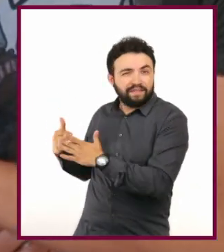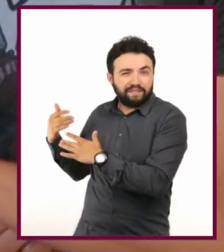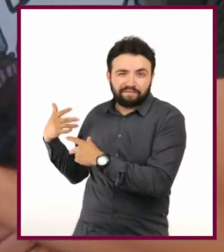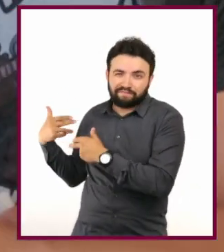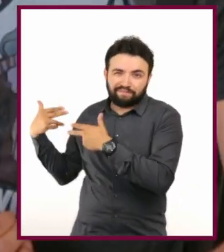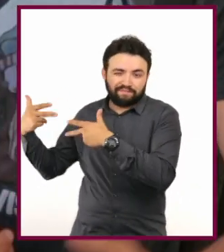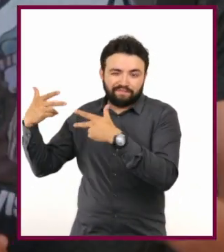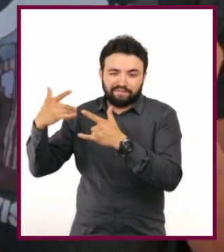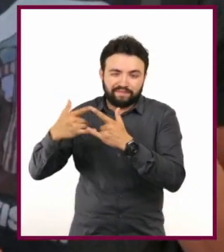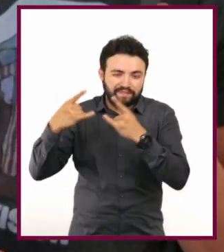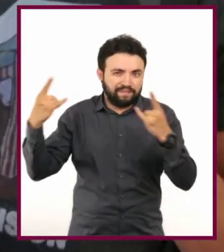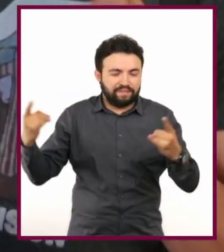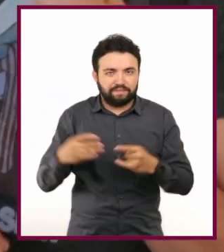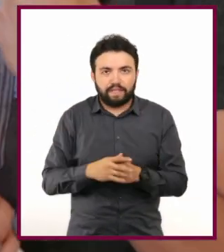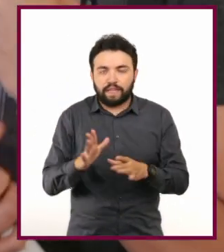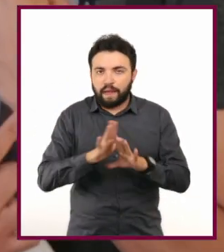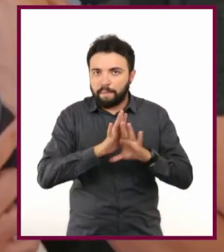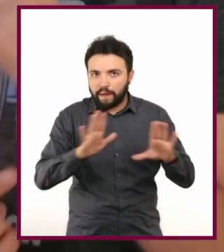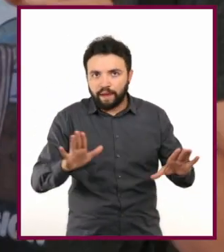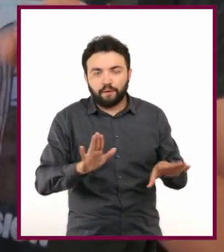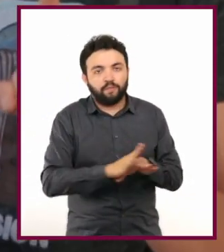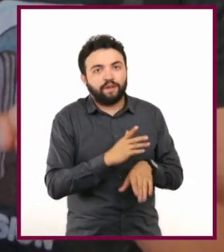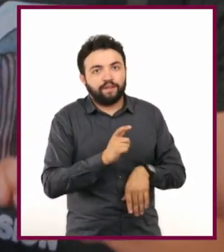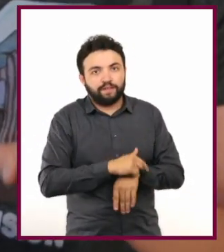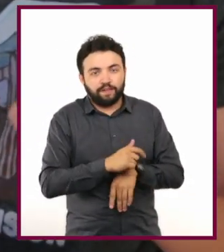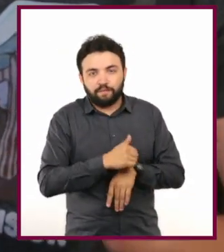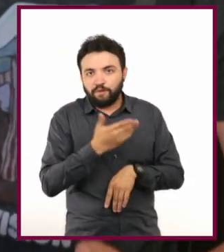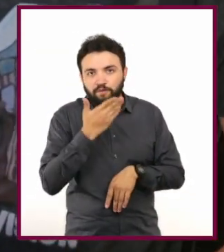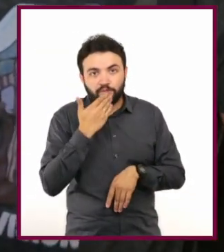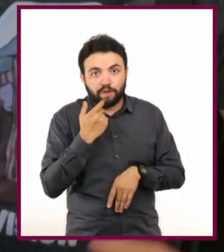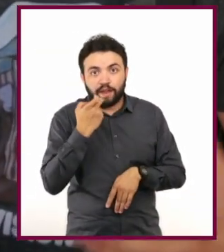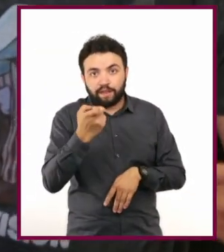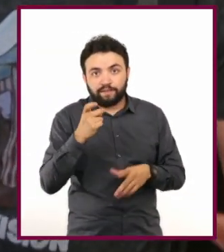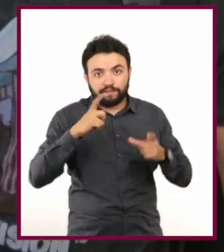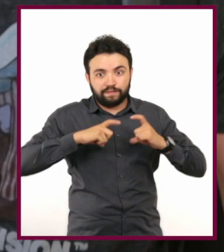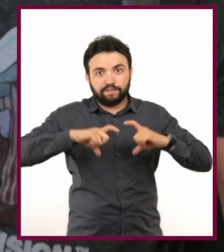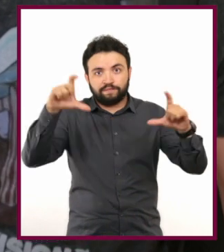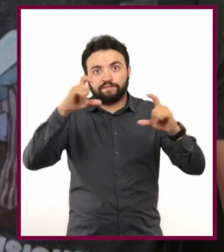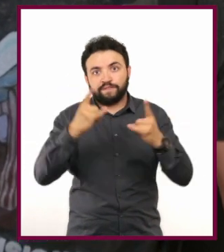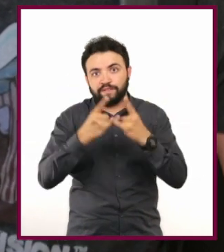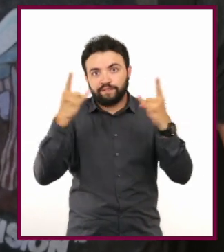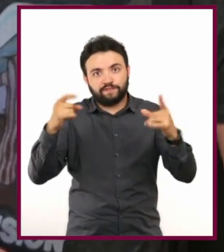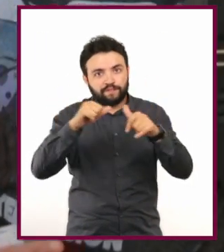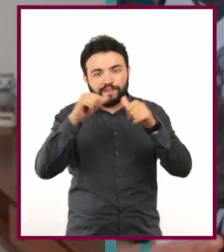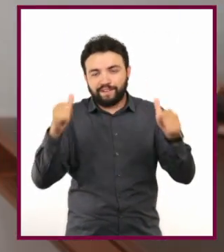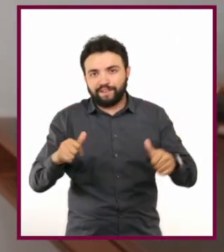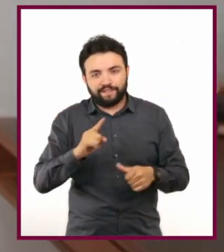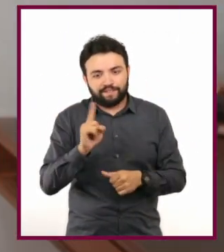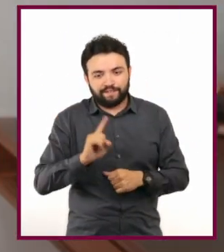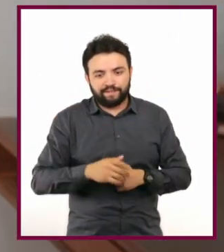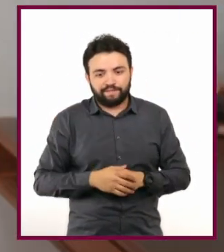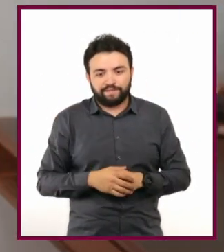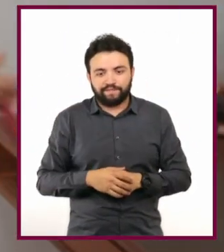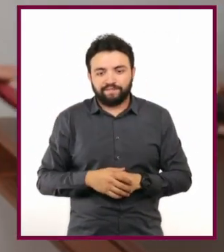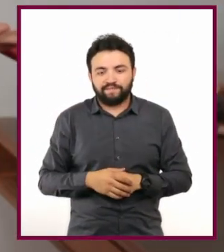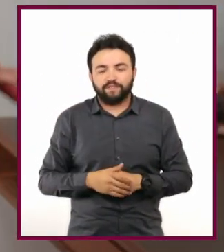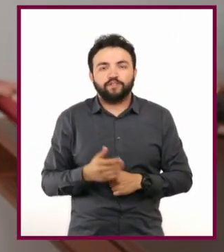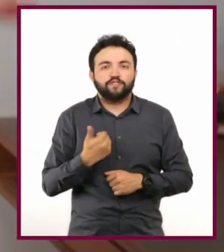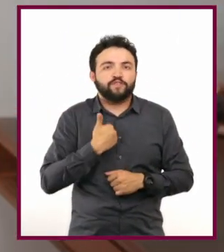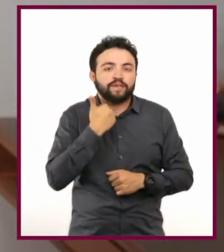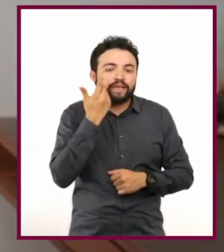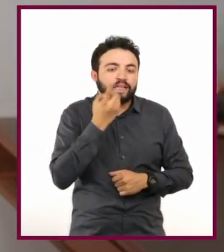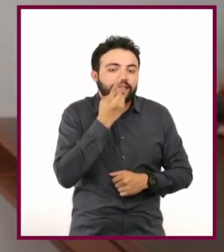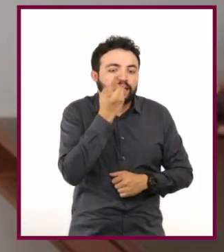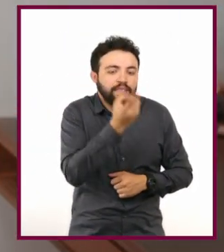¡Párale! Párale porque no nos va a dar tiempo y este no es un programa de historia del arte. Lo que